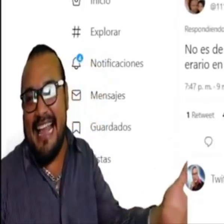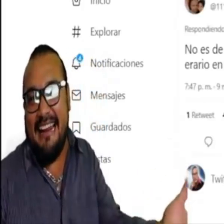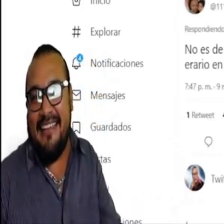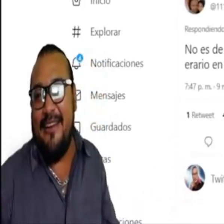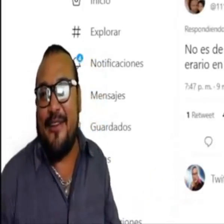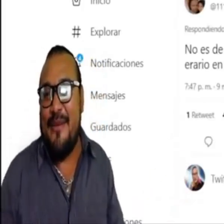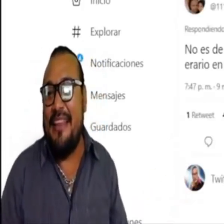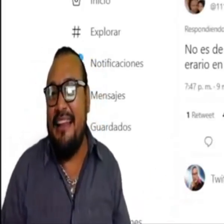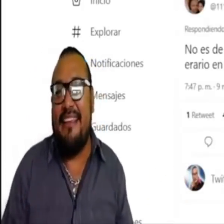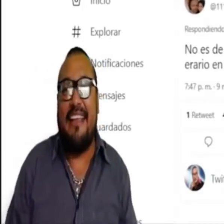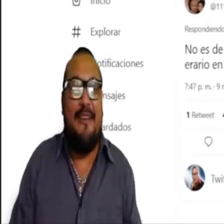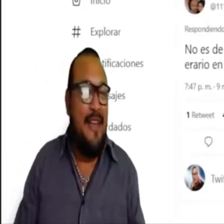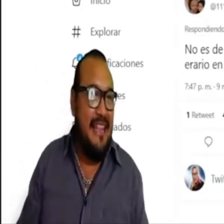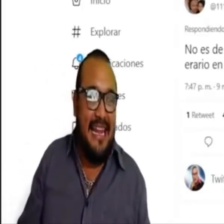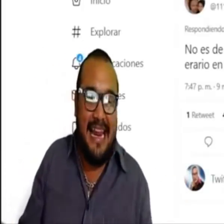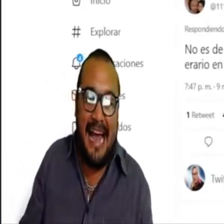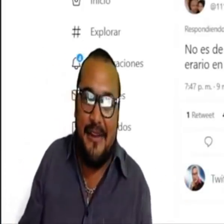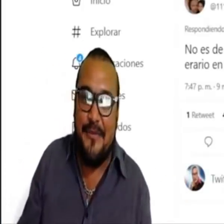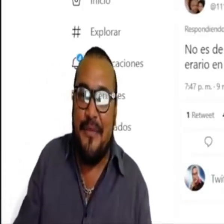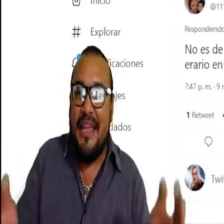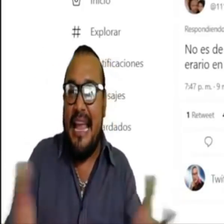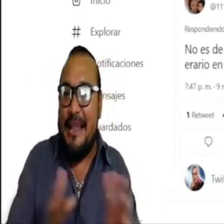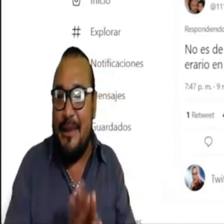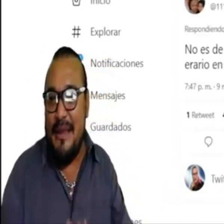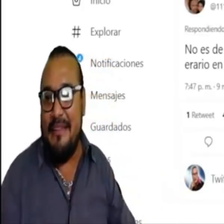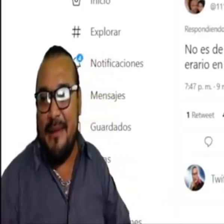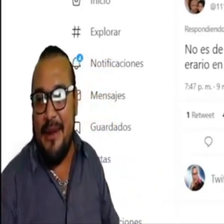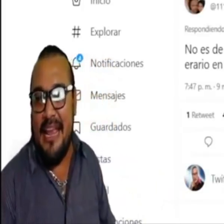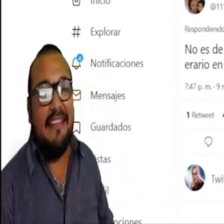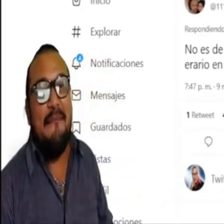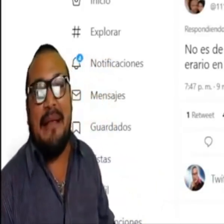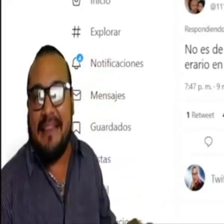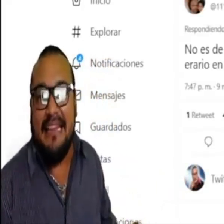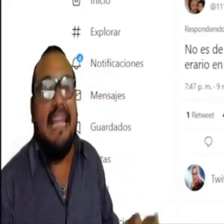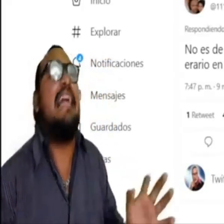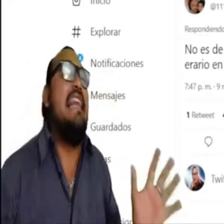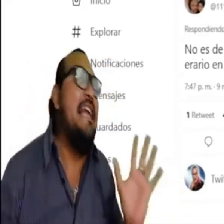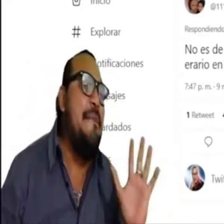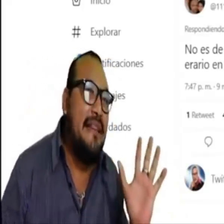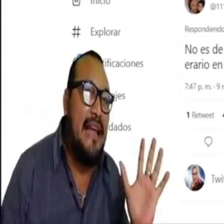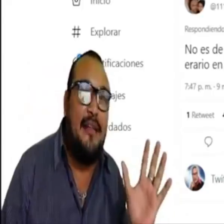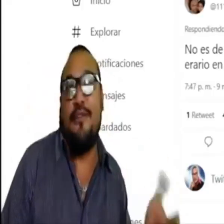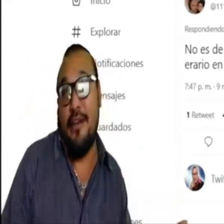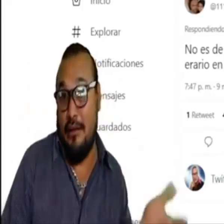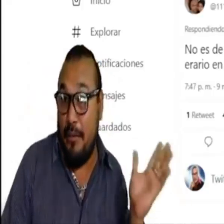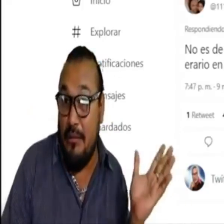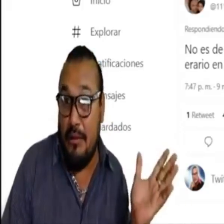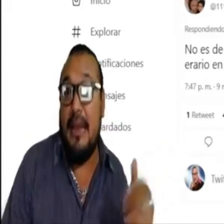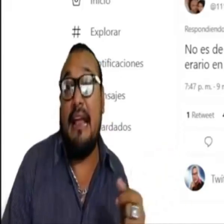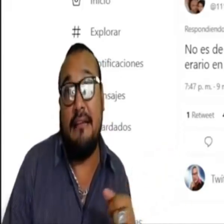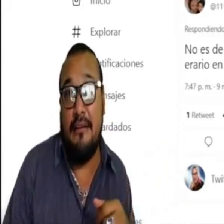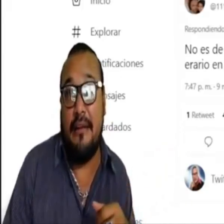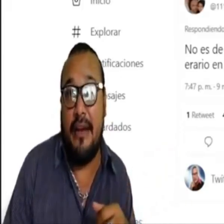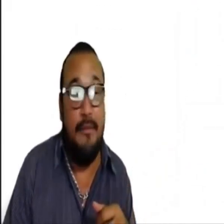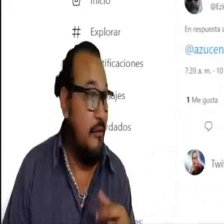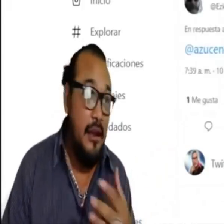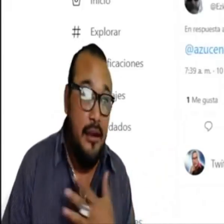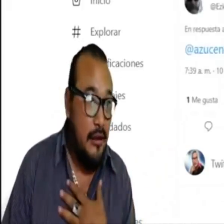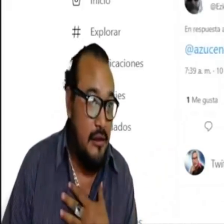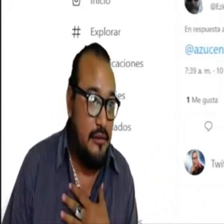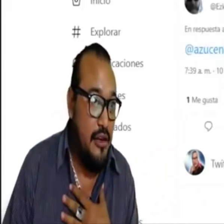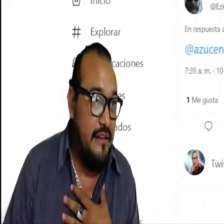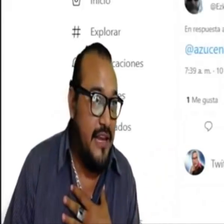es de extrañarse de los comentaristas que vivían del erario en su inmensa mayoría están bastante limitados y lo podemos ver ahí están los ejemplos